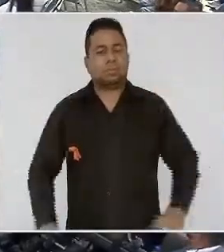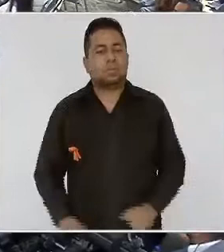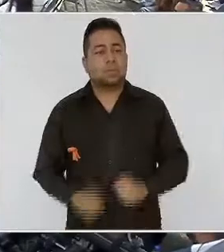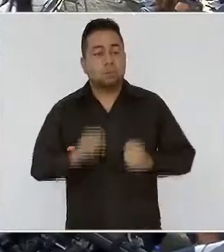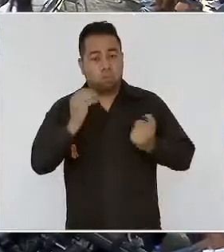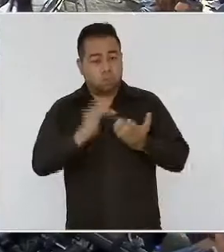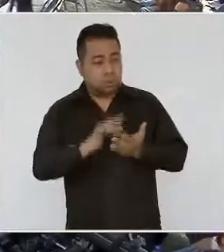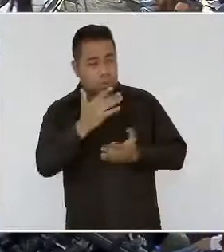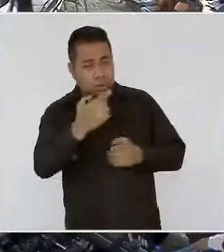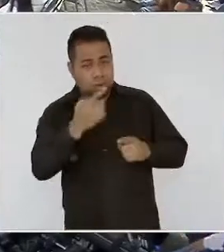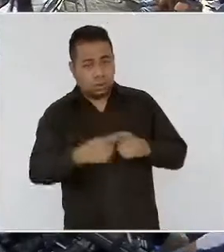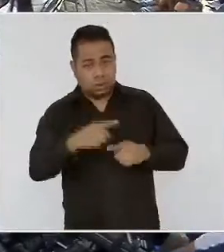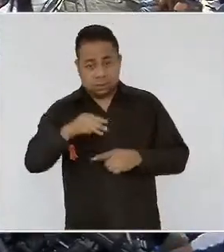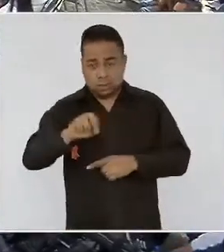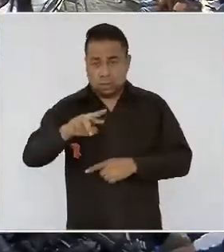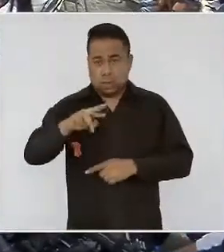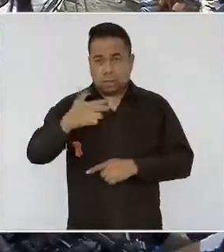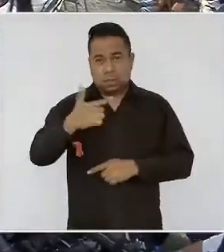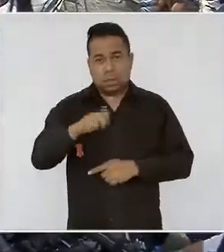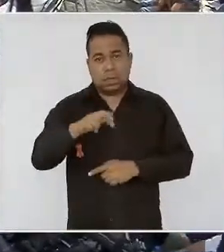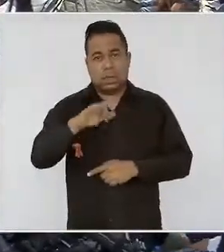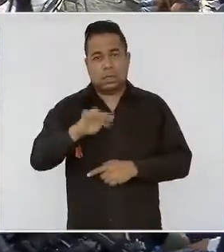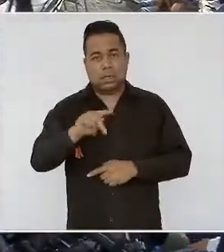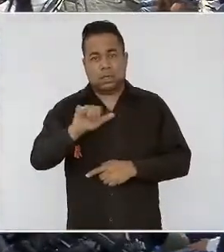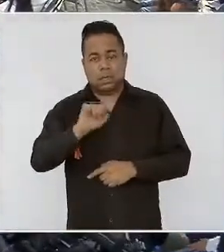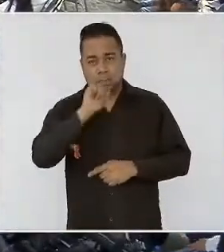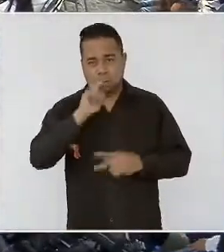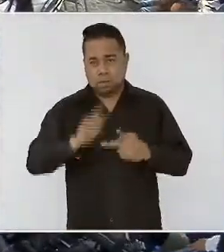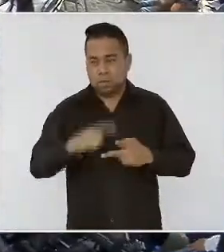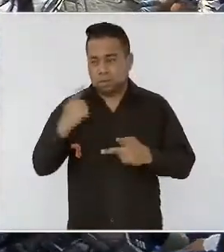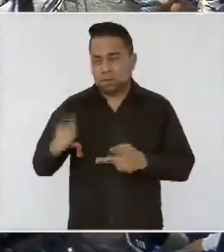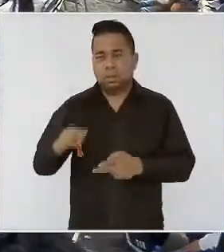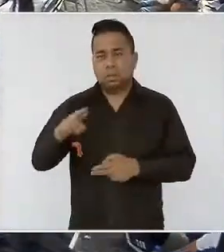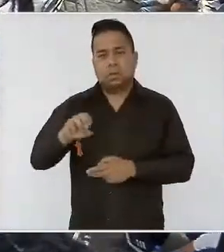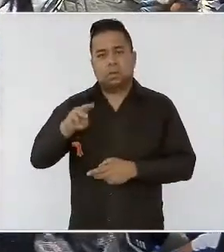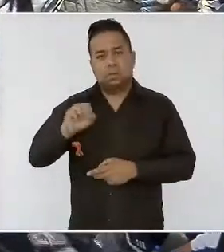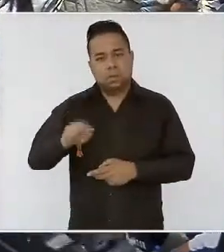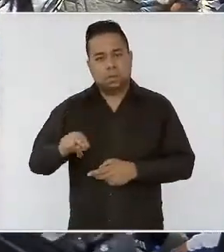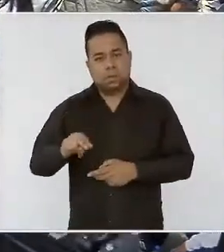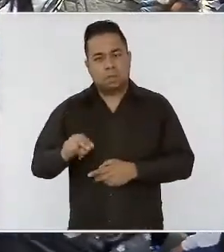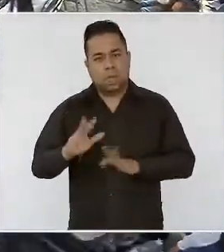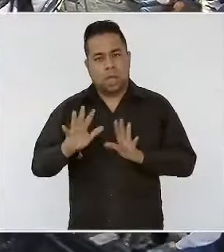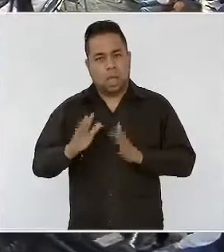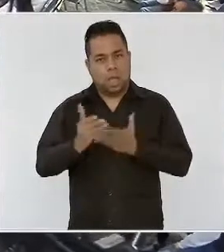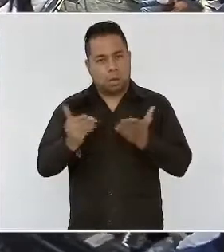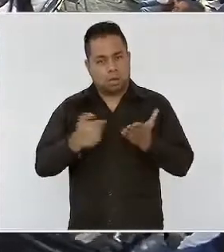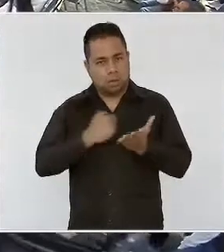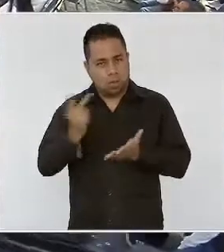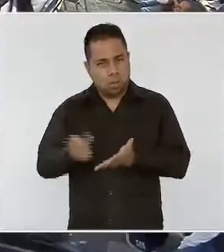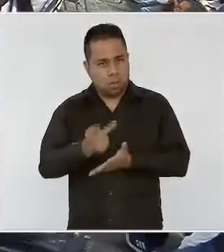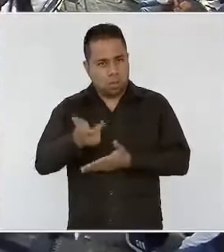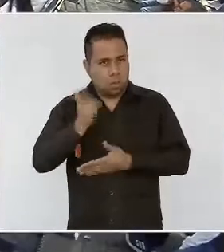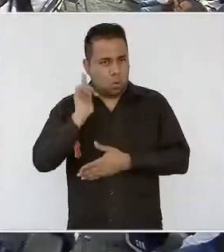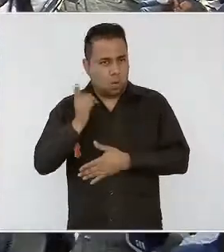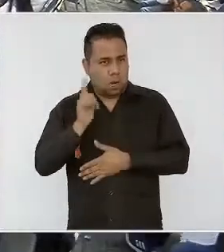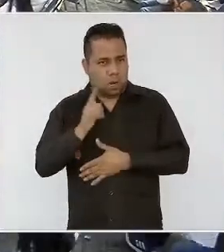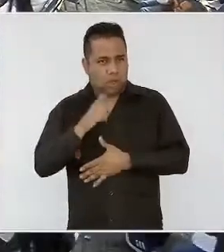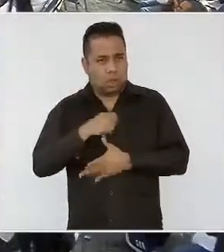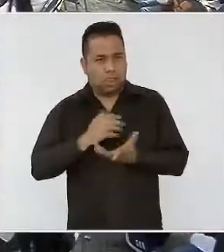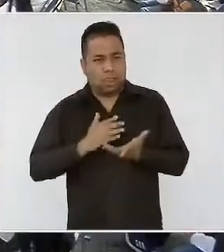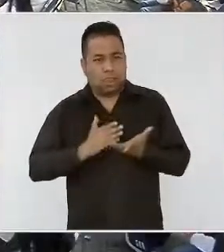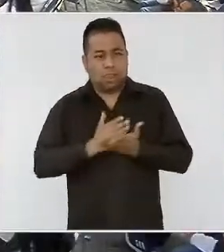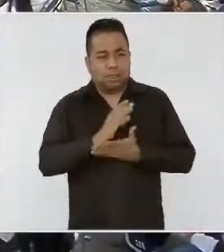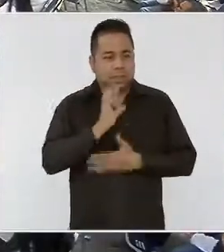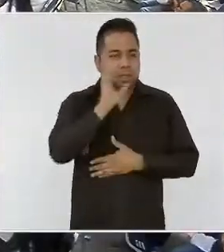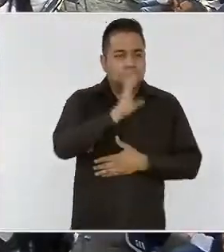Muchas gracias a Margarita y a Román Meyer. Y voy a hacer una pregunta, ojalá que no me esté metiendo en camisa de